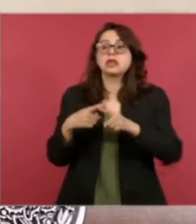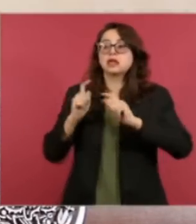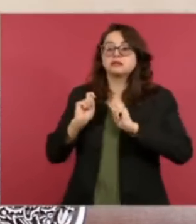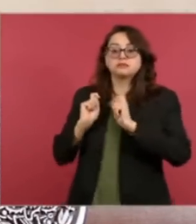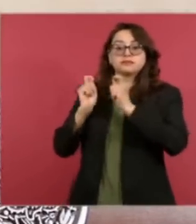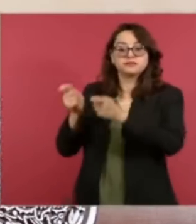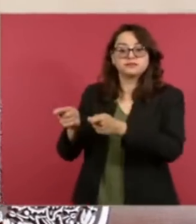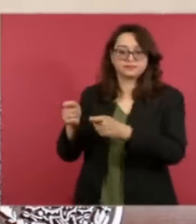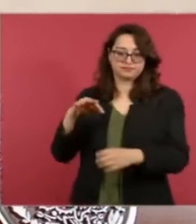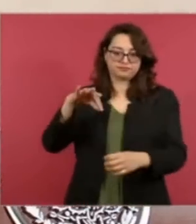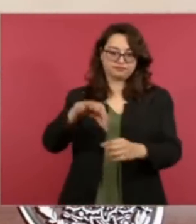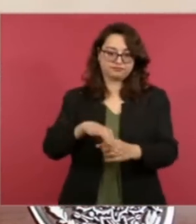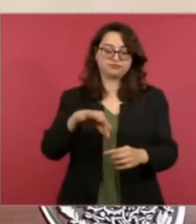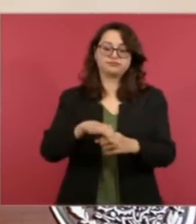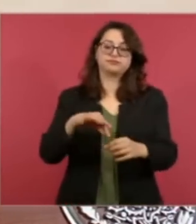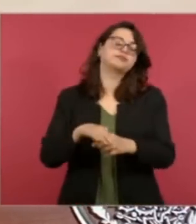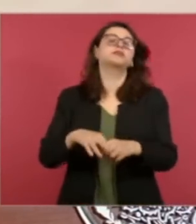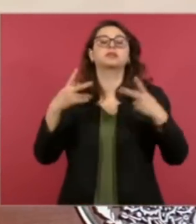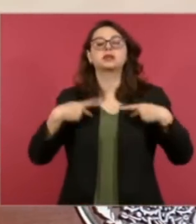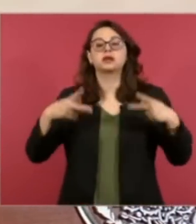Y voy a enviar esa iniciativa.